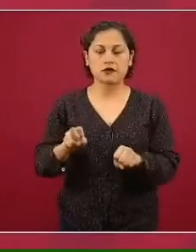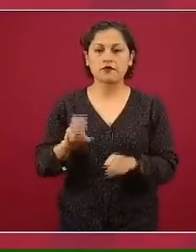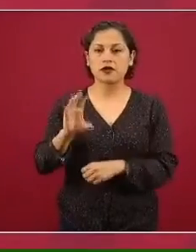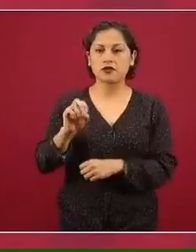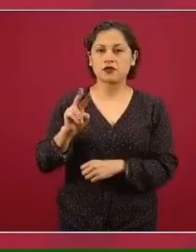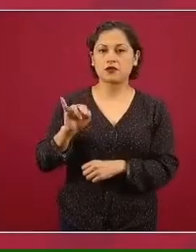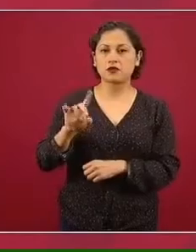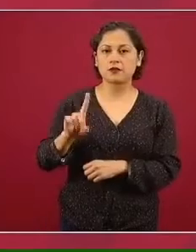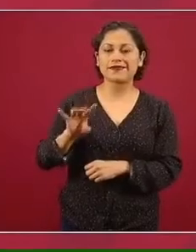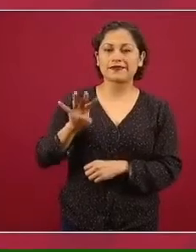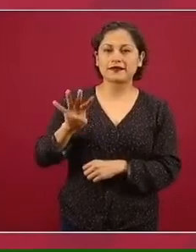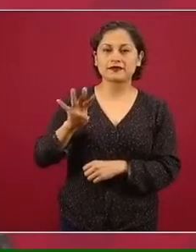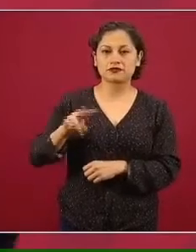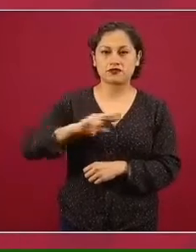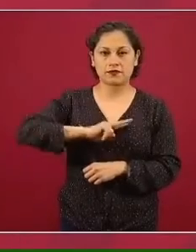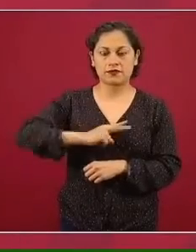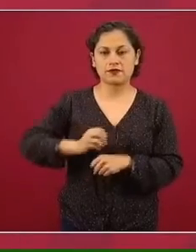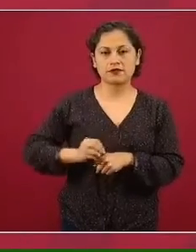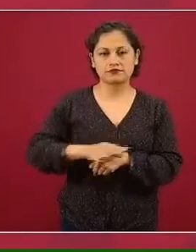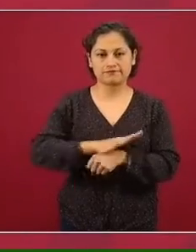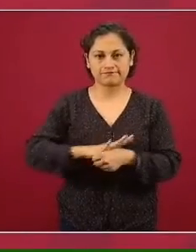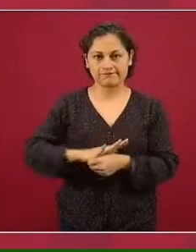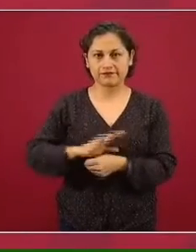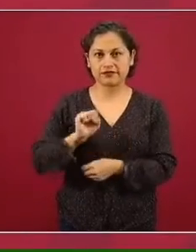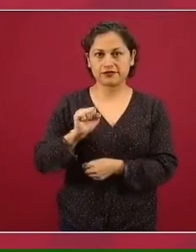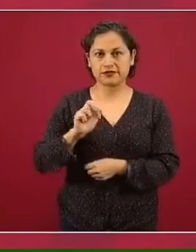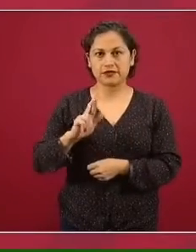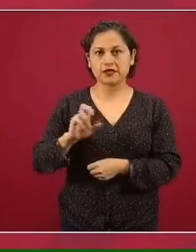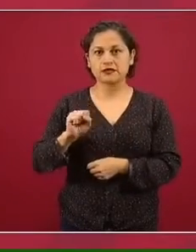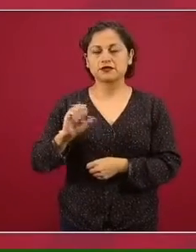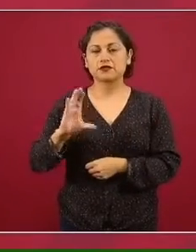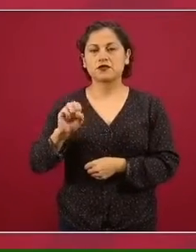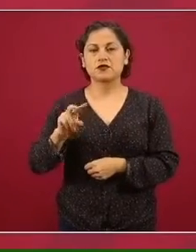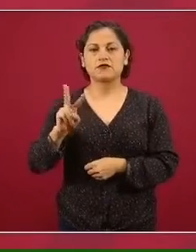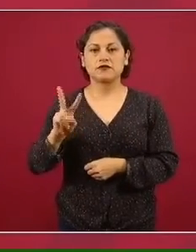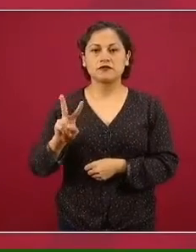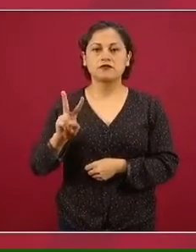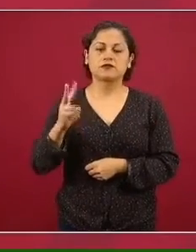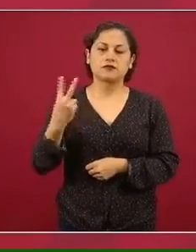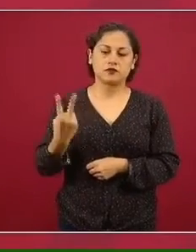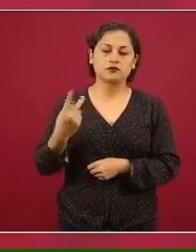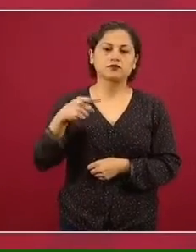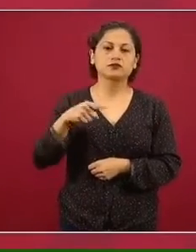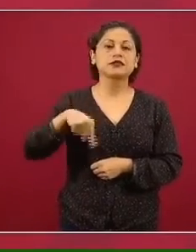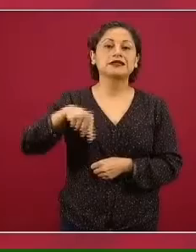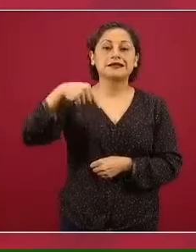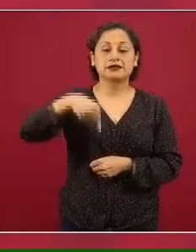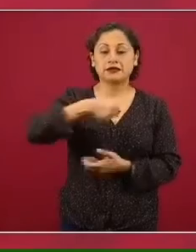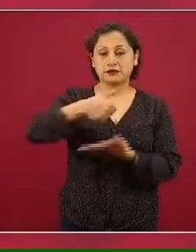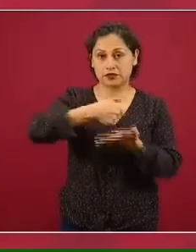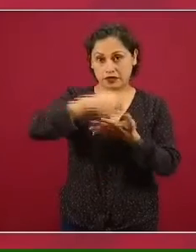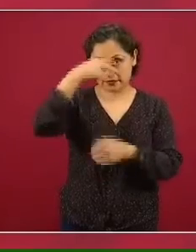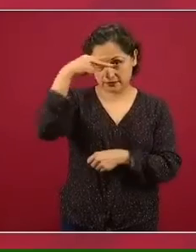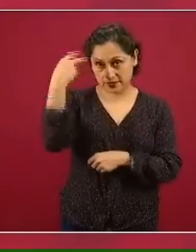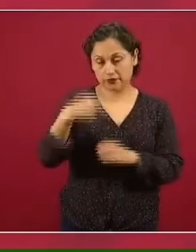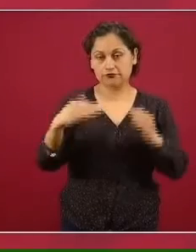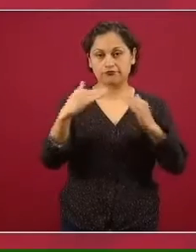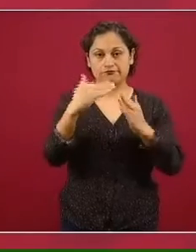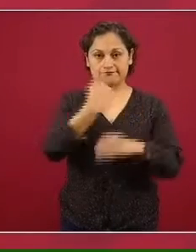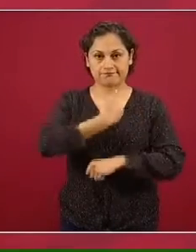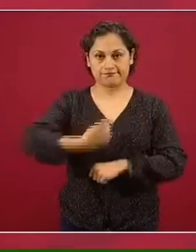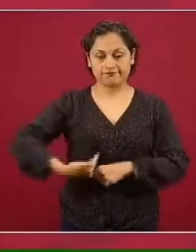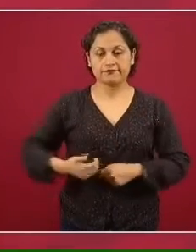pandemia causada por el nuevo coronavirus SARS-CoV-2, aquí en el Palacio Nacional de México, en la Ciudad de México. Hoy vamos a